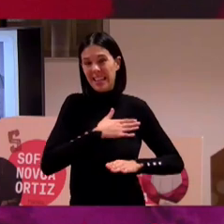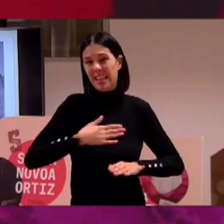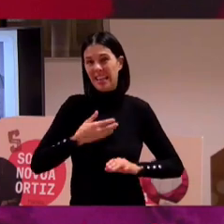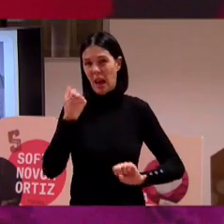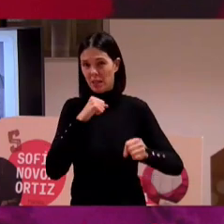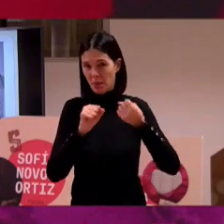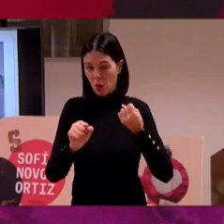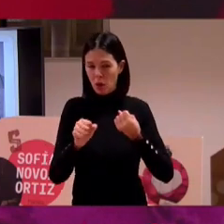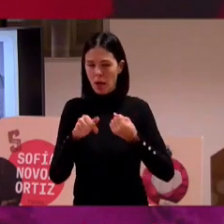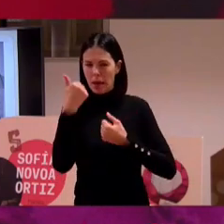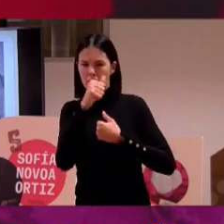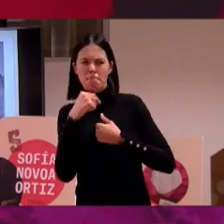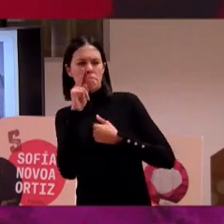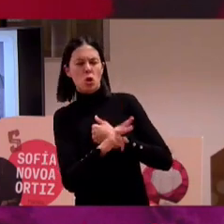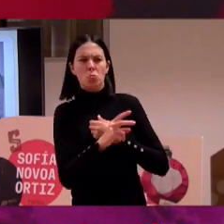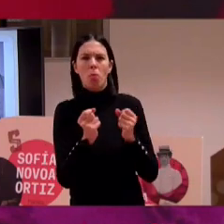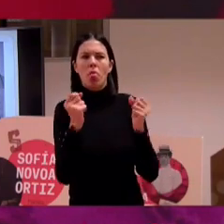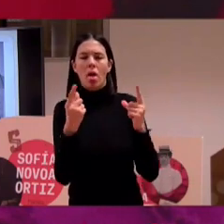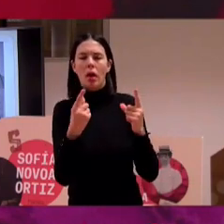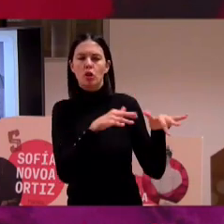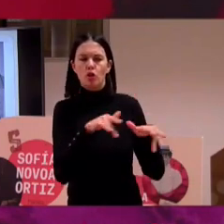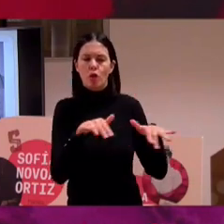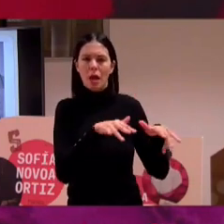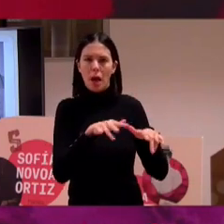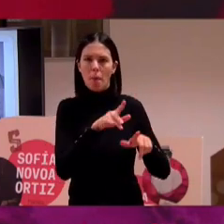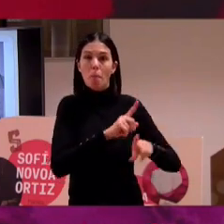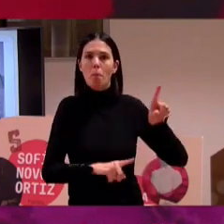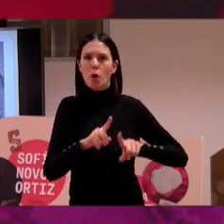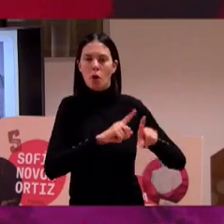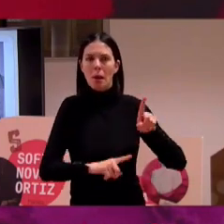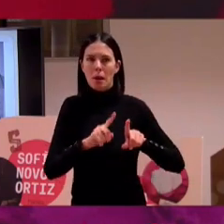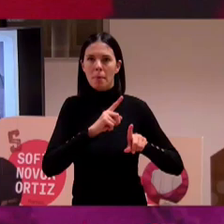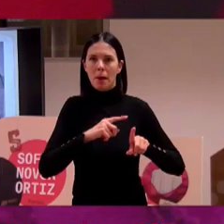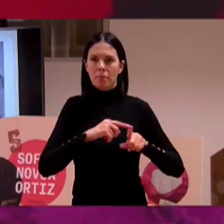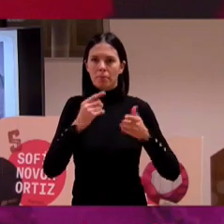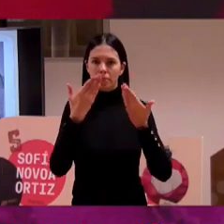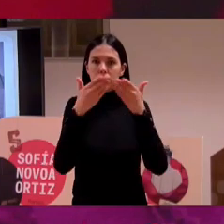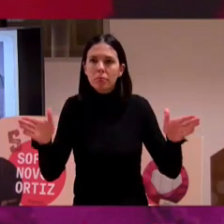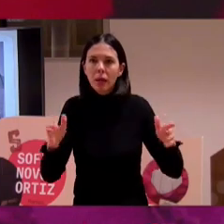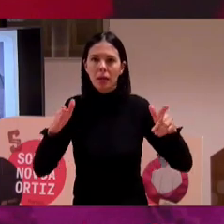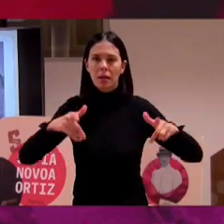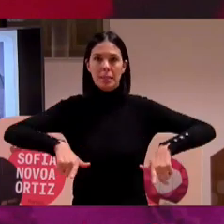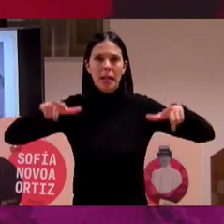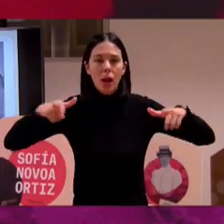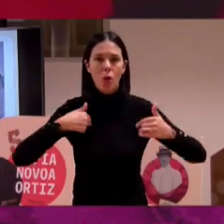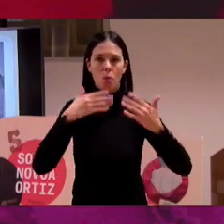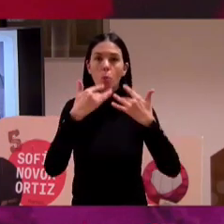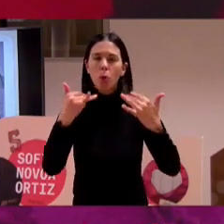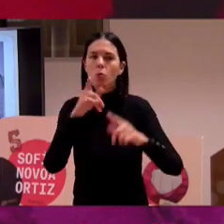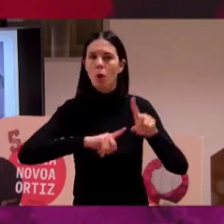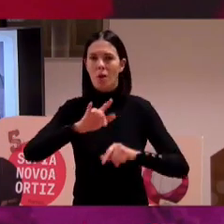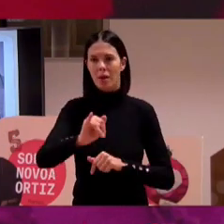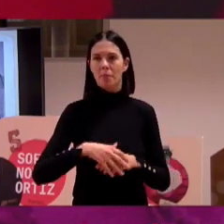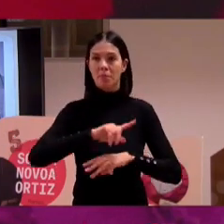primeiro que se deu conta de que, efectivamente, Sofía tiña un problema de cara ao público, diante dun escenario. En